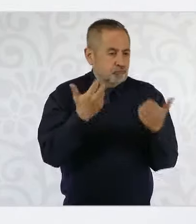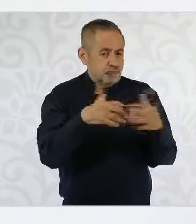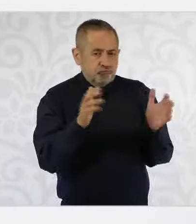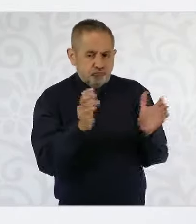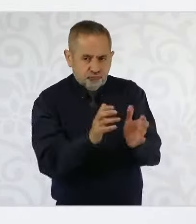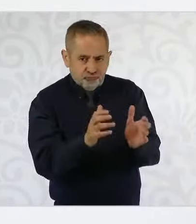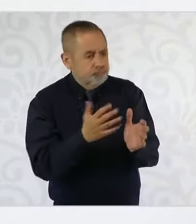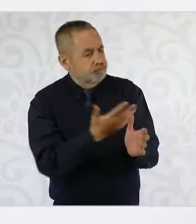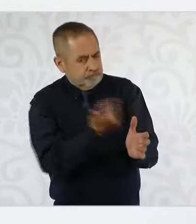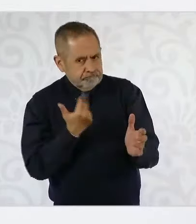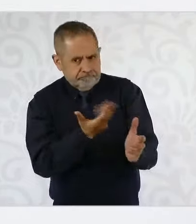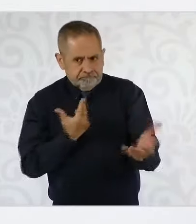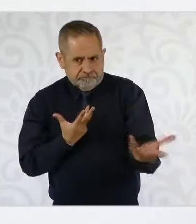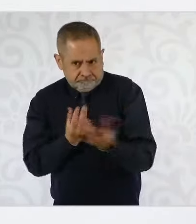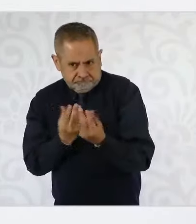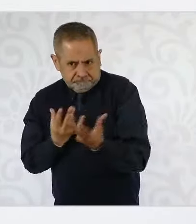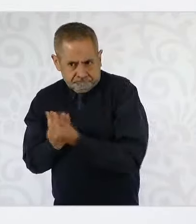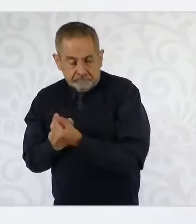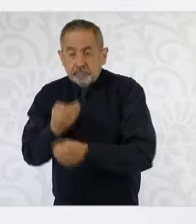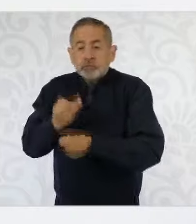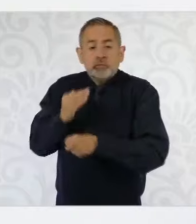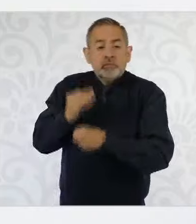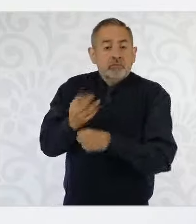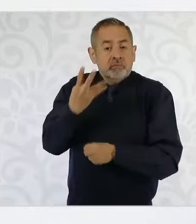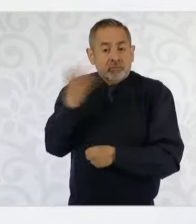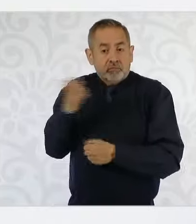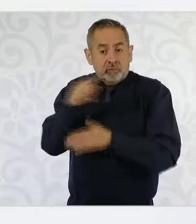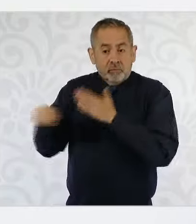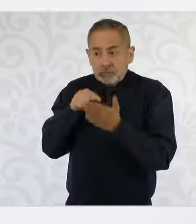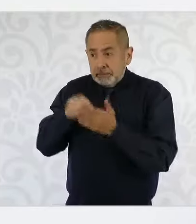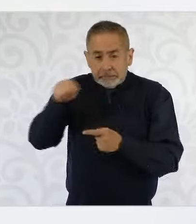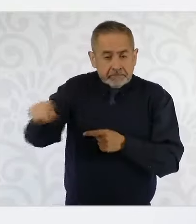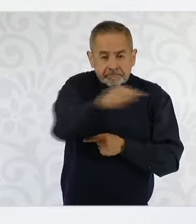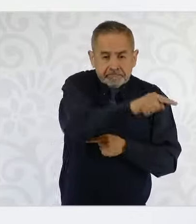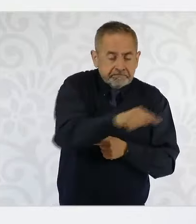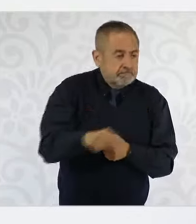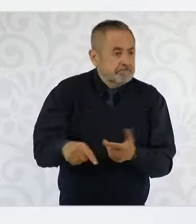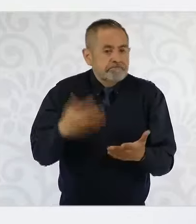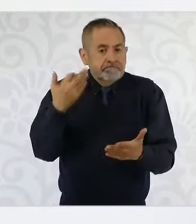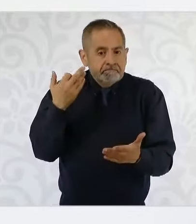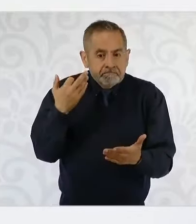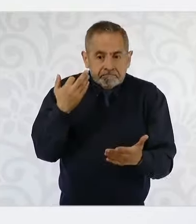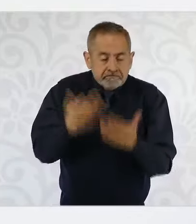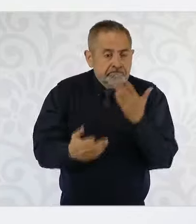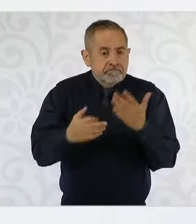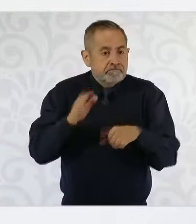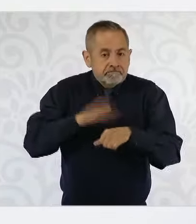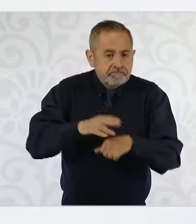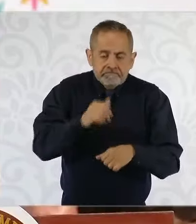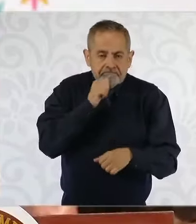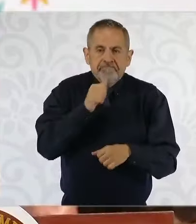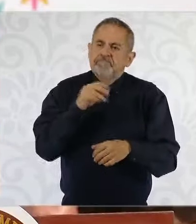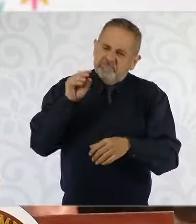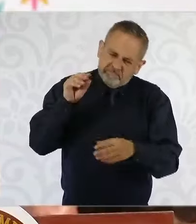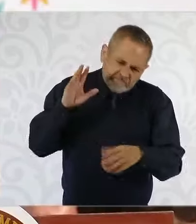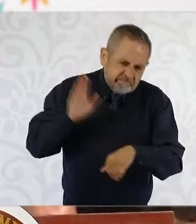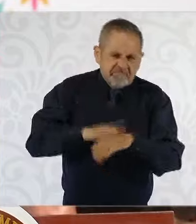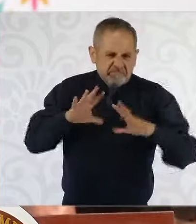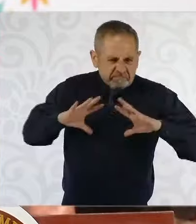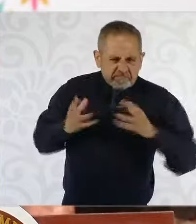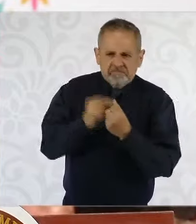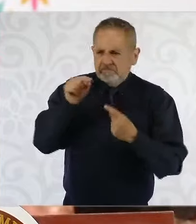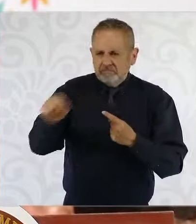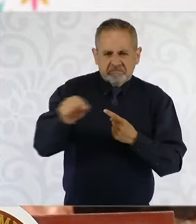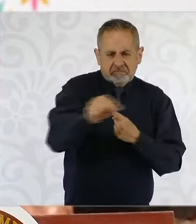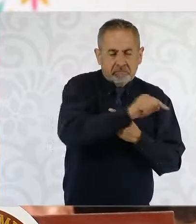hay, teniendo más de 400 establecimientos aeroespaciales, no hay ninguno que tenga menos de 101 trabajadores. Contribuye